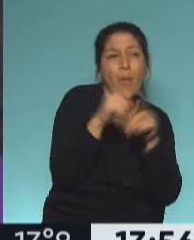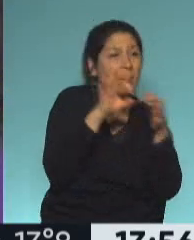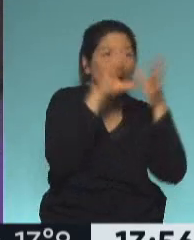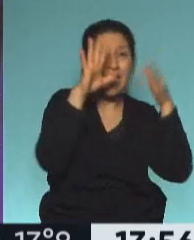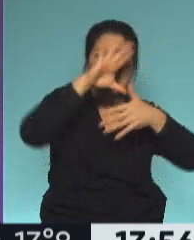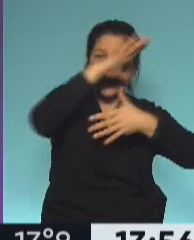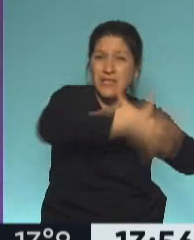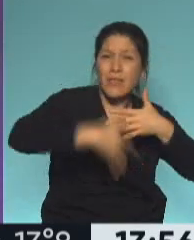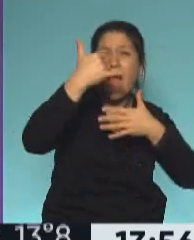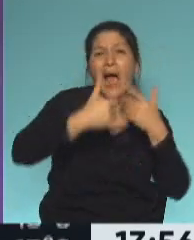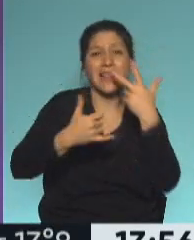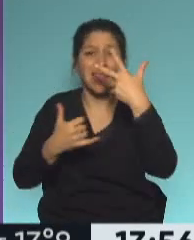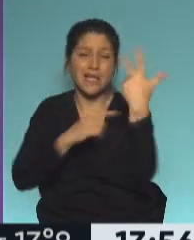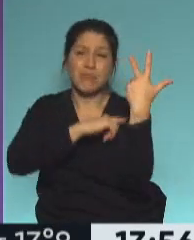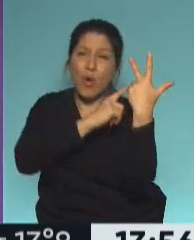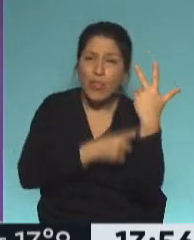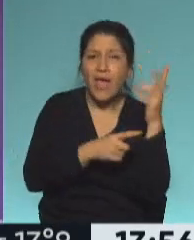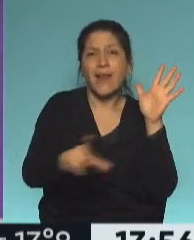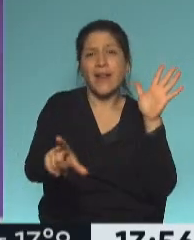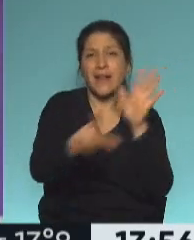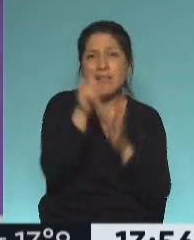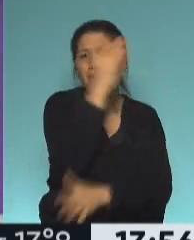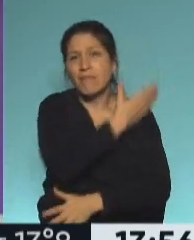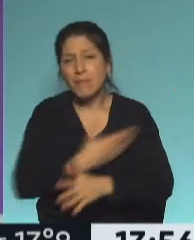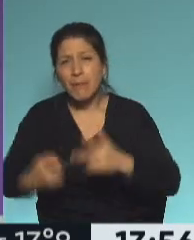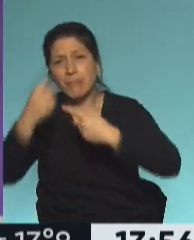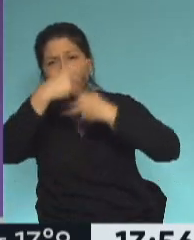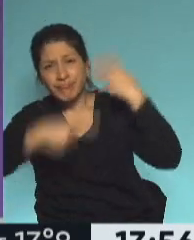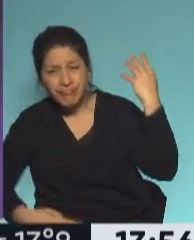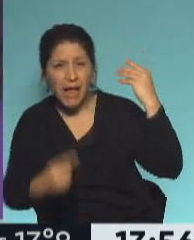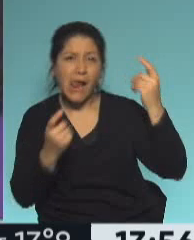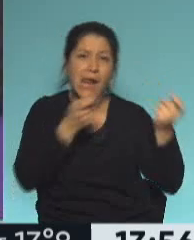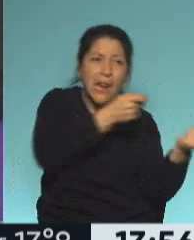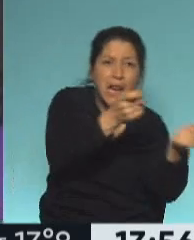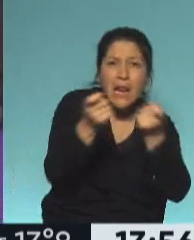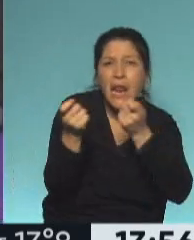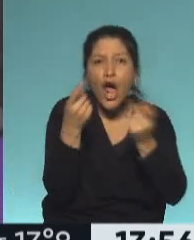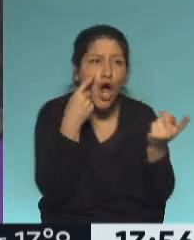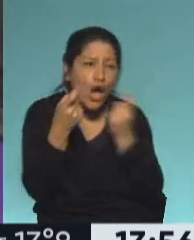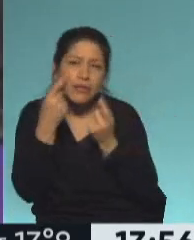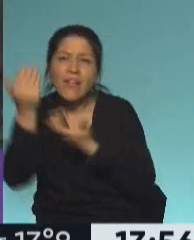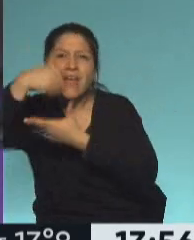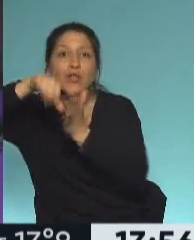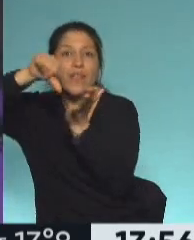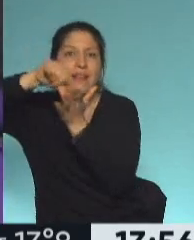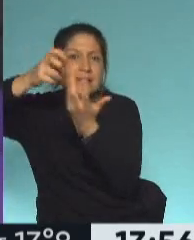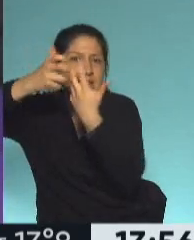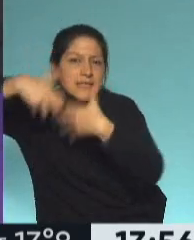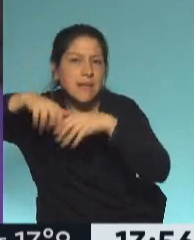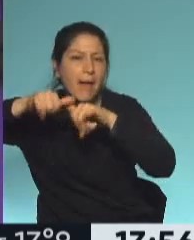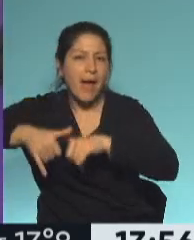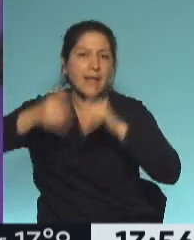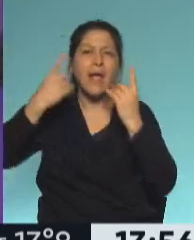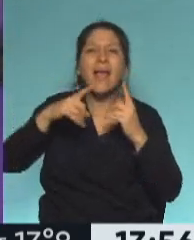poder ejecutivo, legislativo, judicial, Ayelen es politóloga, yo también, que se contrapesan y se controlan. En Irán está este sistema. Hay que aclarar que al